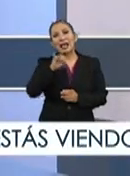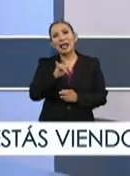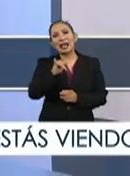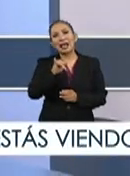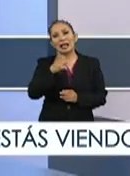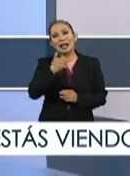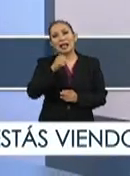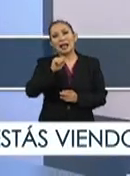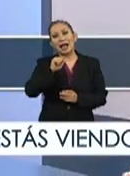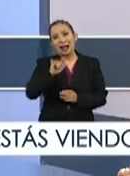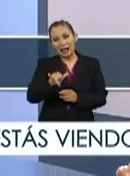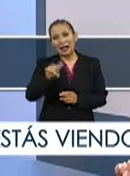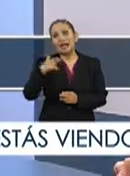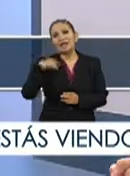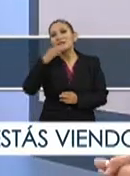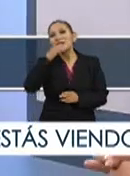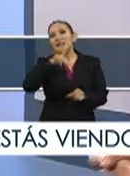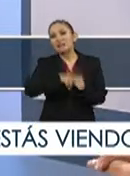se escribe H-A-Y,